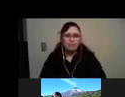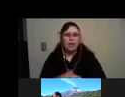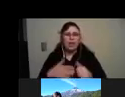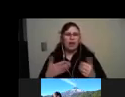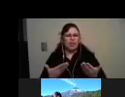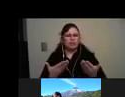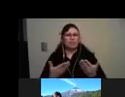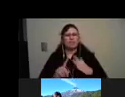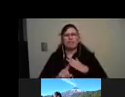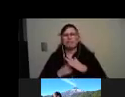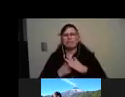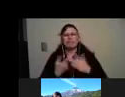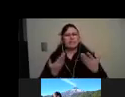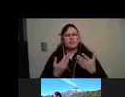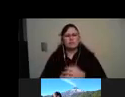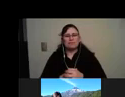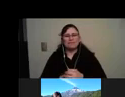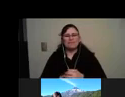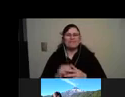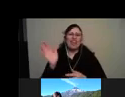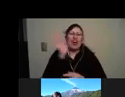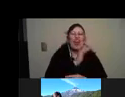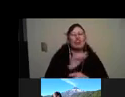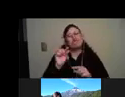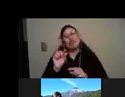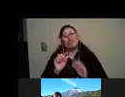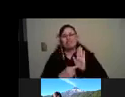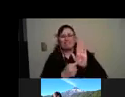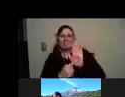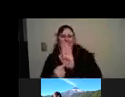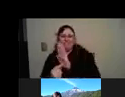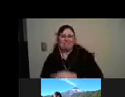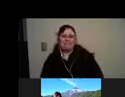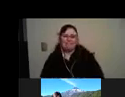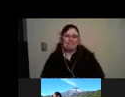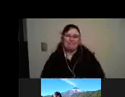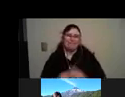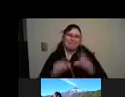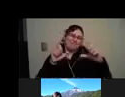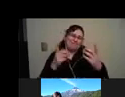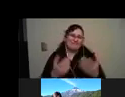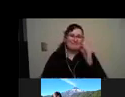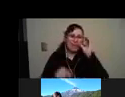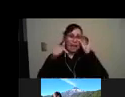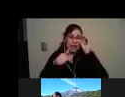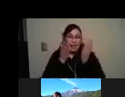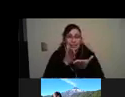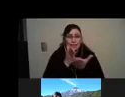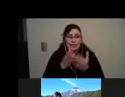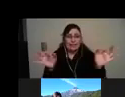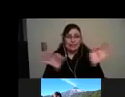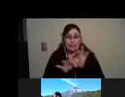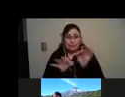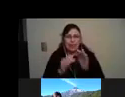Algunas, y bueno, le he puesto un poco de color porque dentro de todo esta cátedra habla de patologías